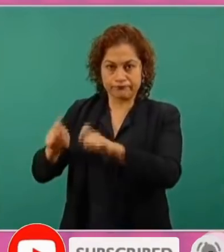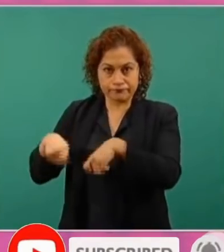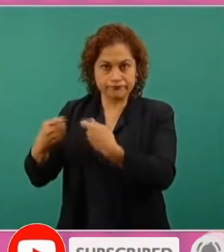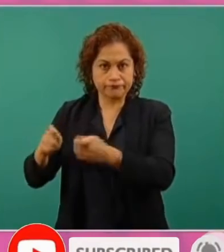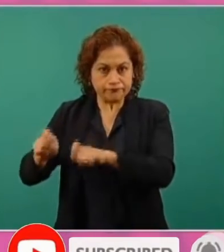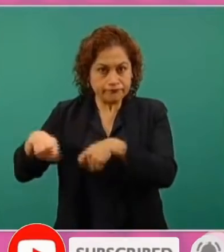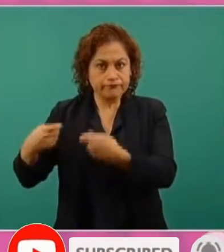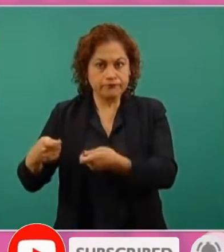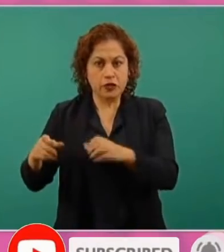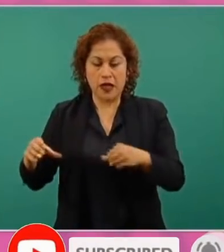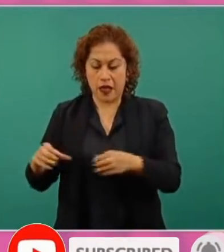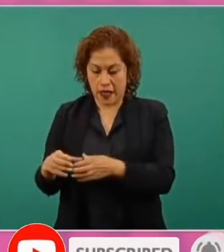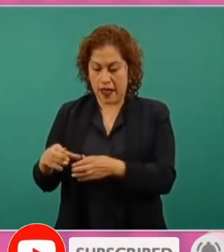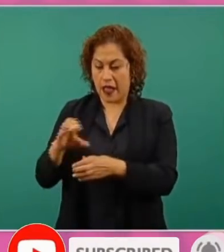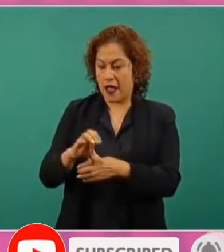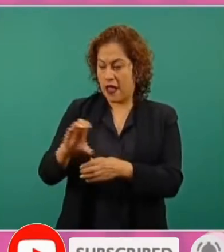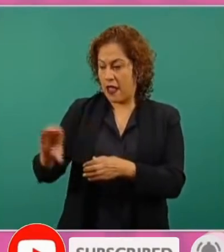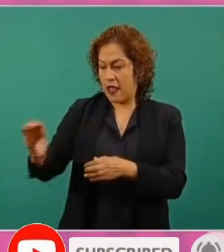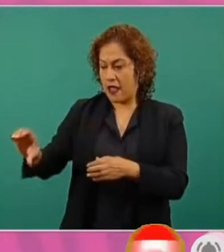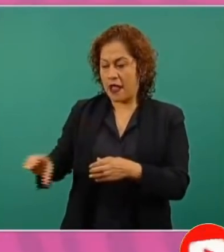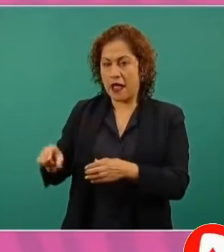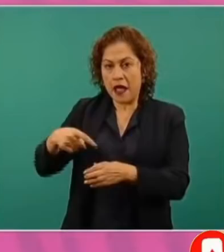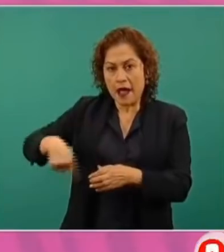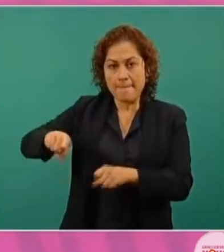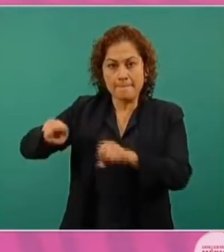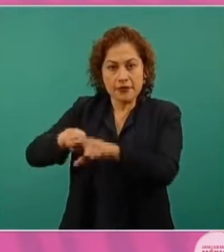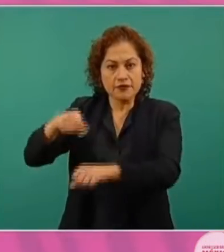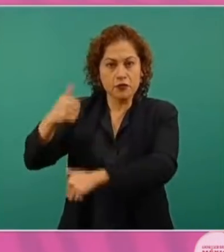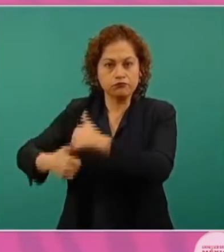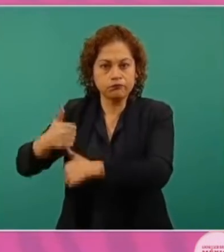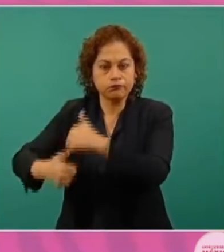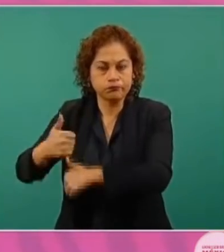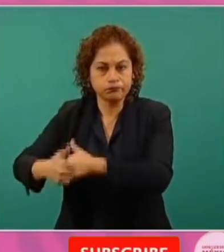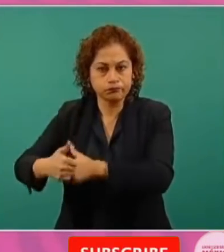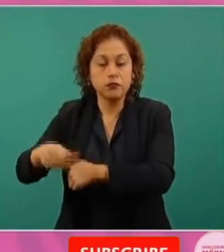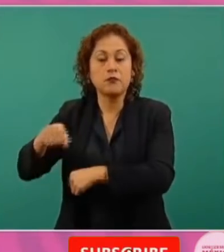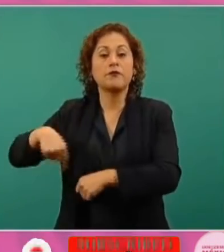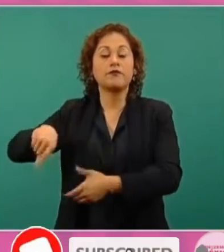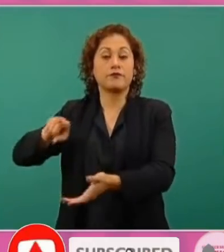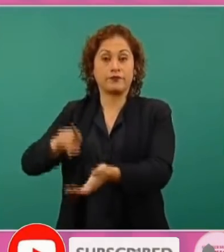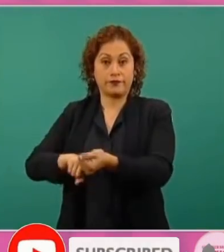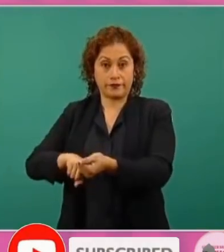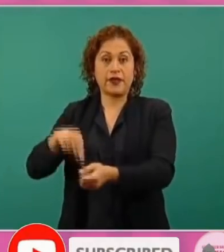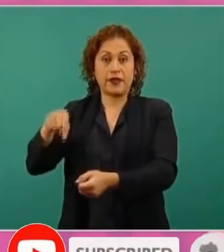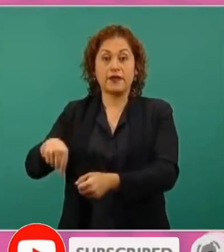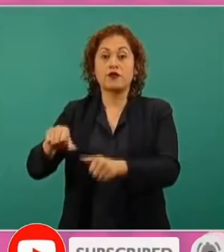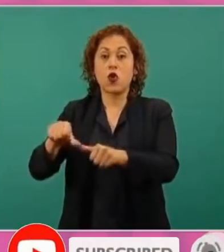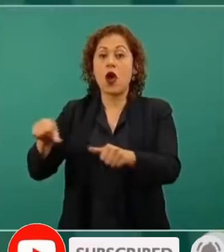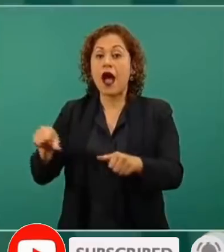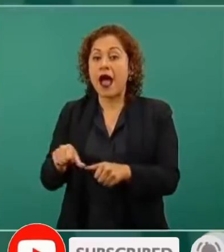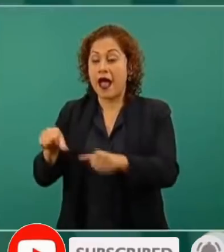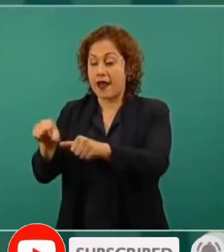pequeñas CFEs tiene que competir unas con otras. Cada una de las áreas de la CFE,